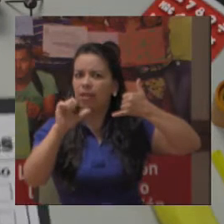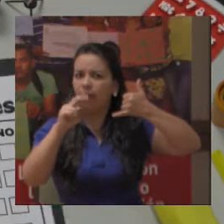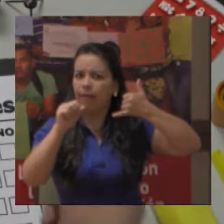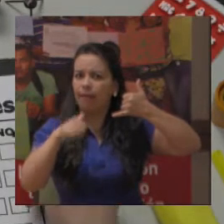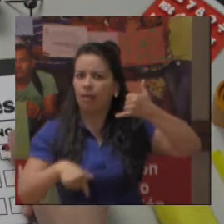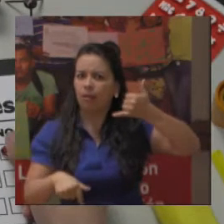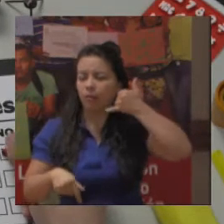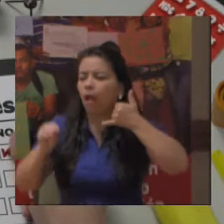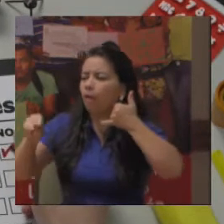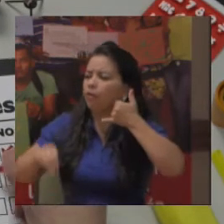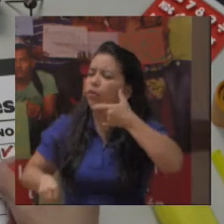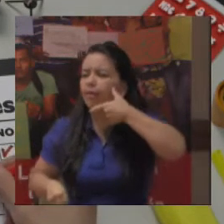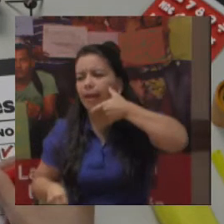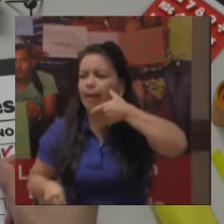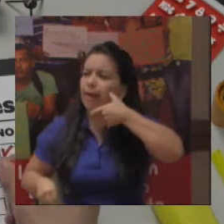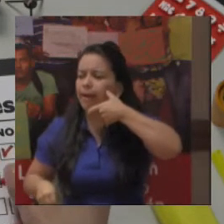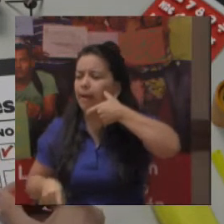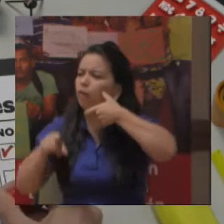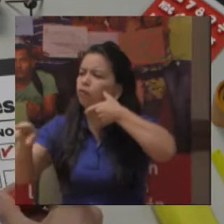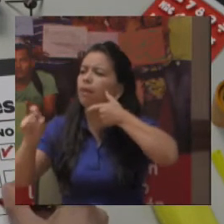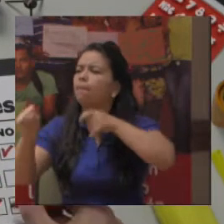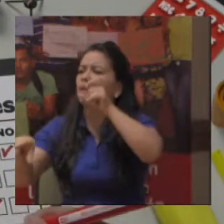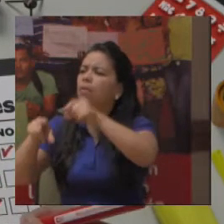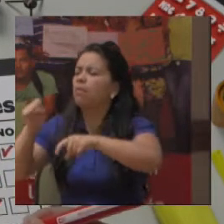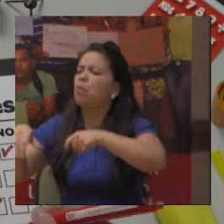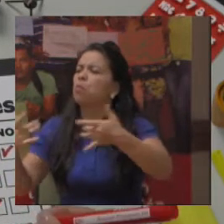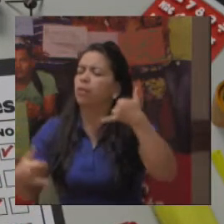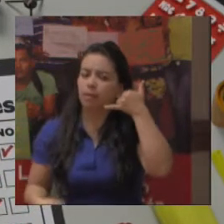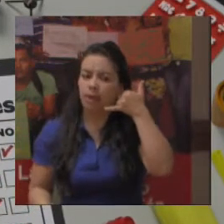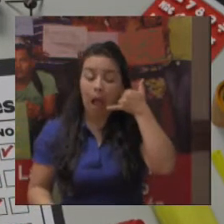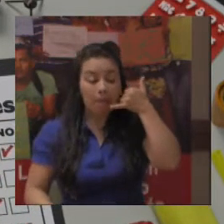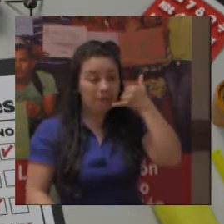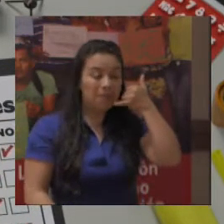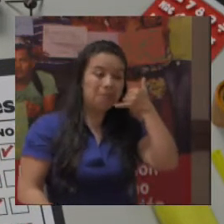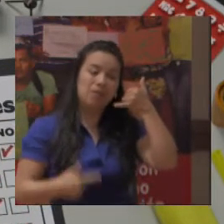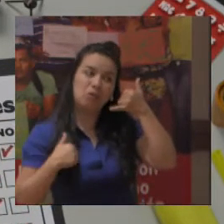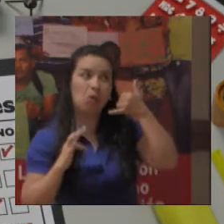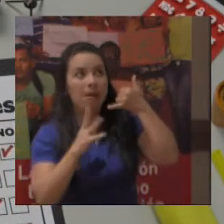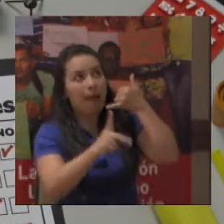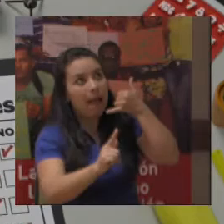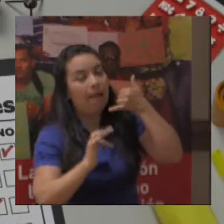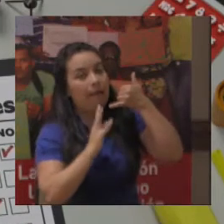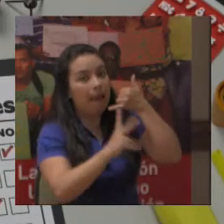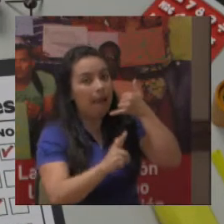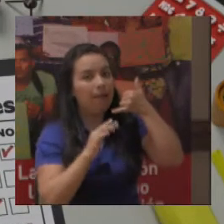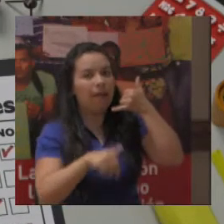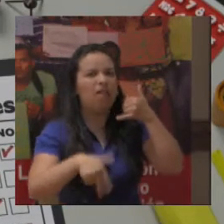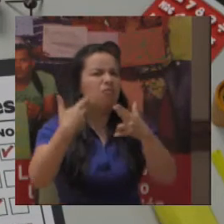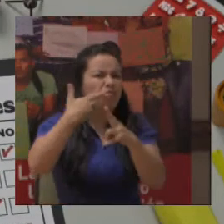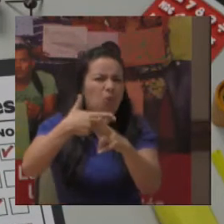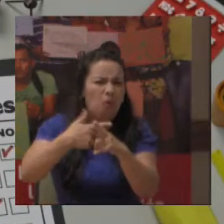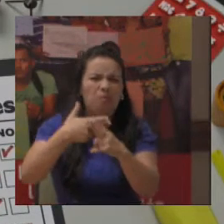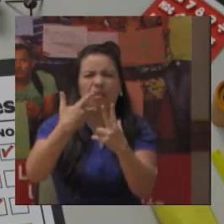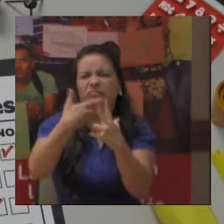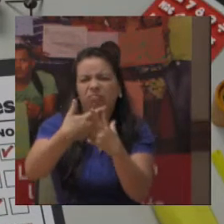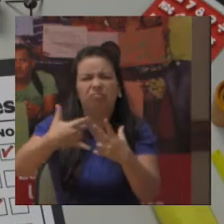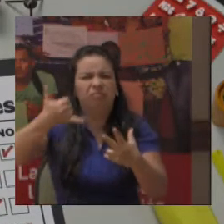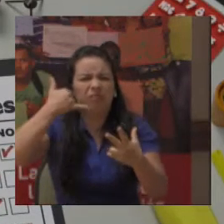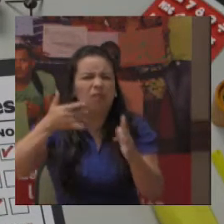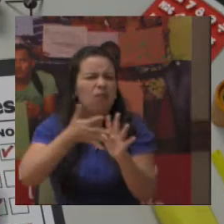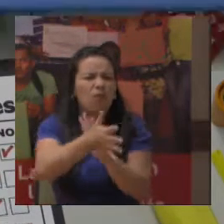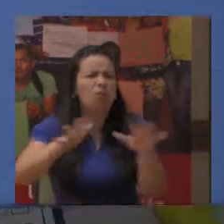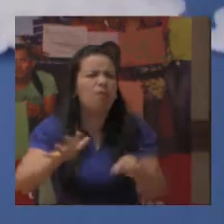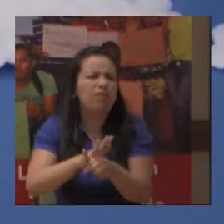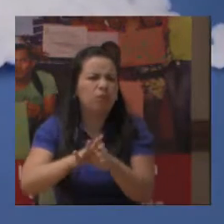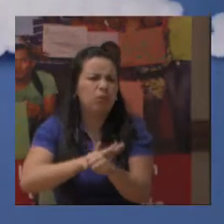operadora del call center de la agencia, que le hace preguntas con el fin de mantener actualizados los datos de contacto y la información sobre su situación